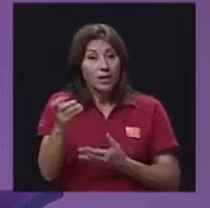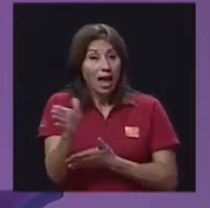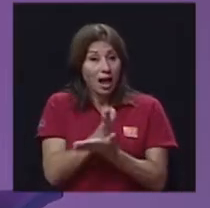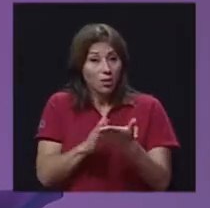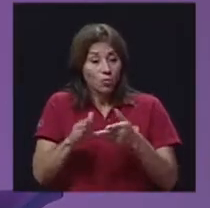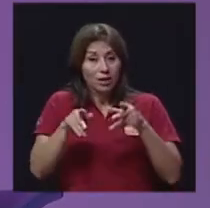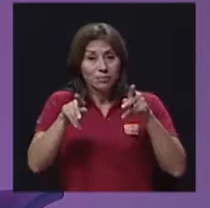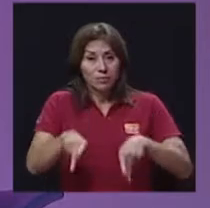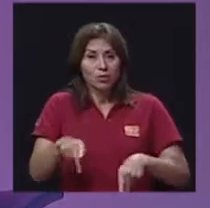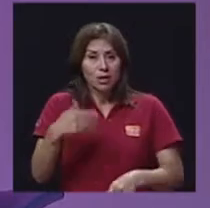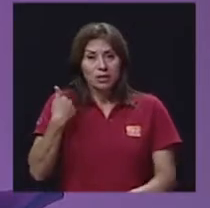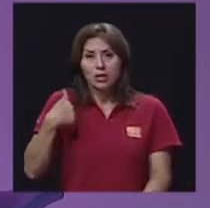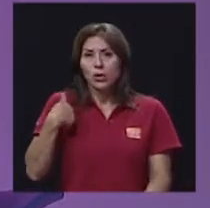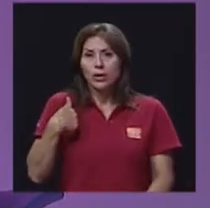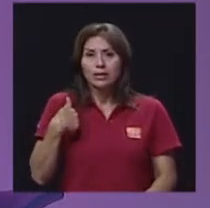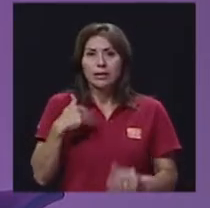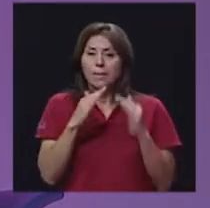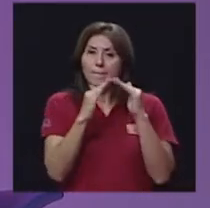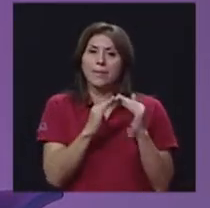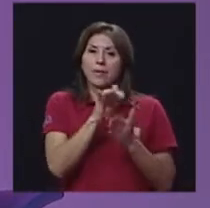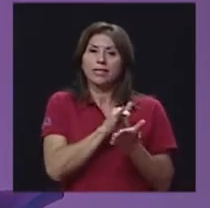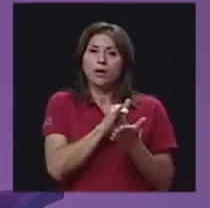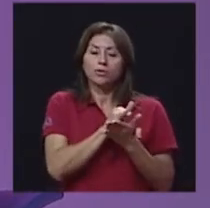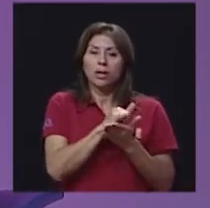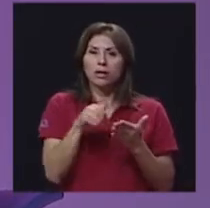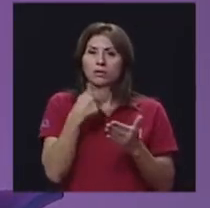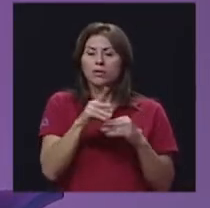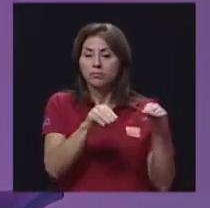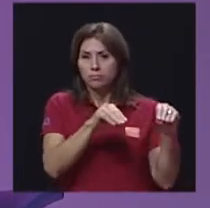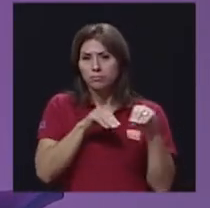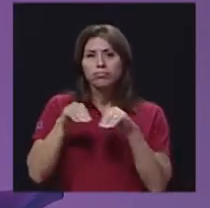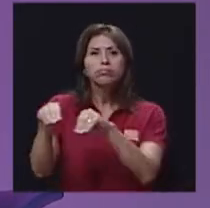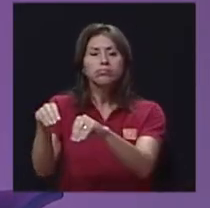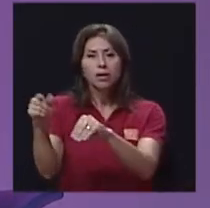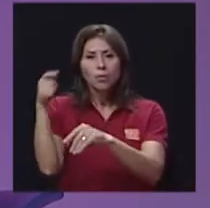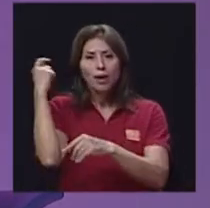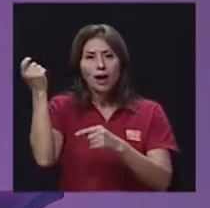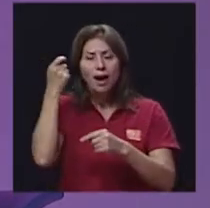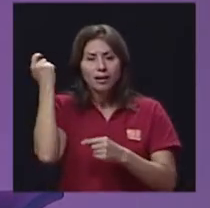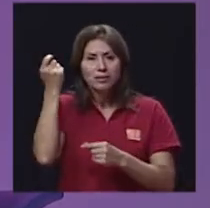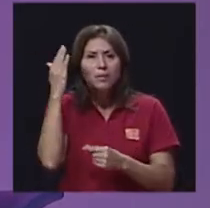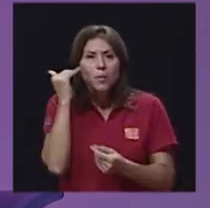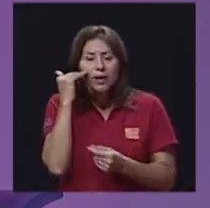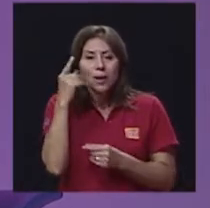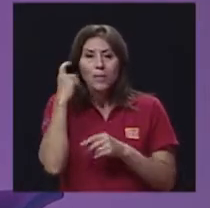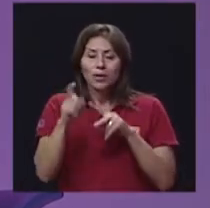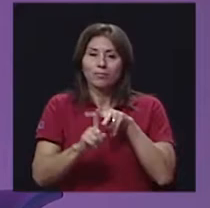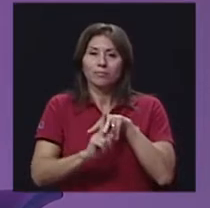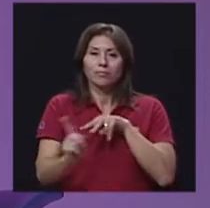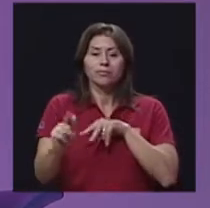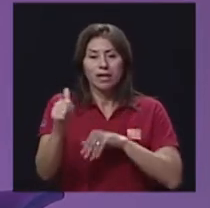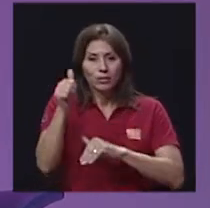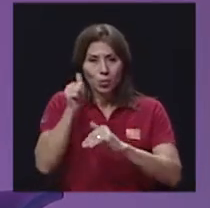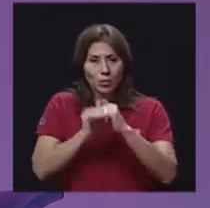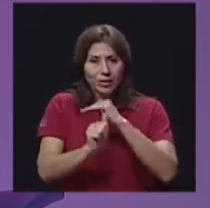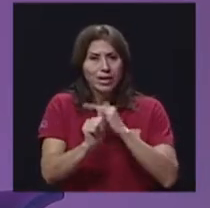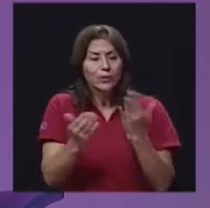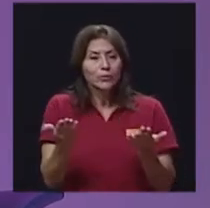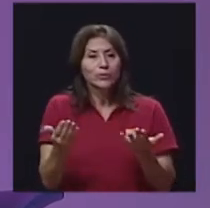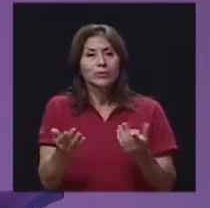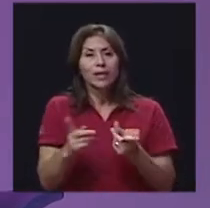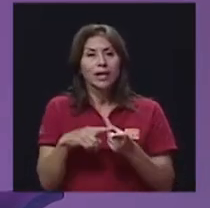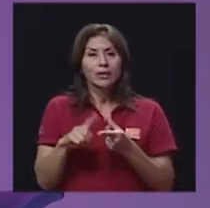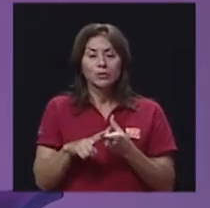José de un pronto a otro parecen viviendo en Guanacaste. Y es precisamente que andan escondidos, andan, ¿verdad? Huyendo. Andan huyendo,